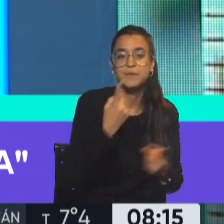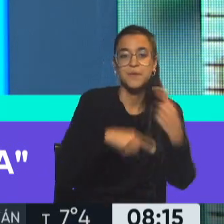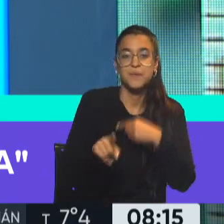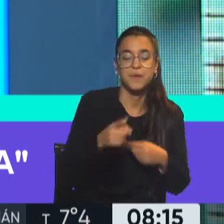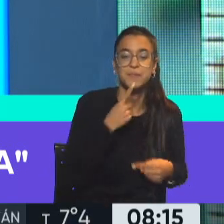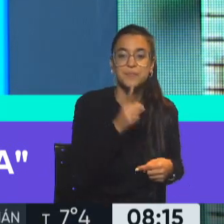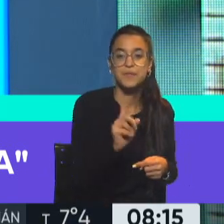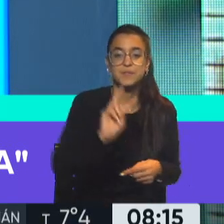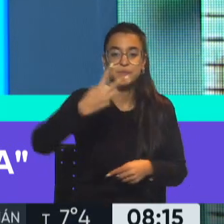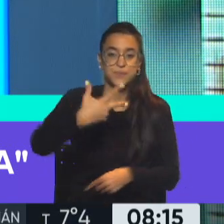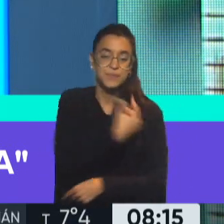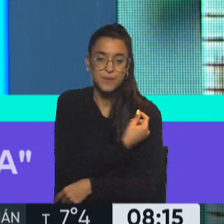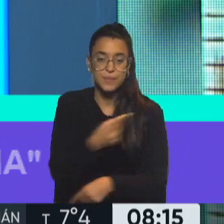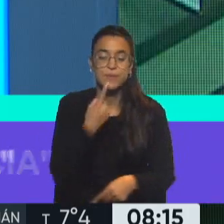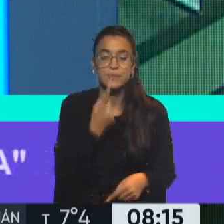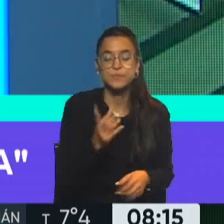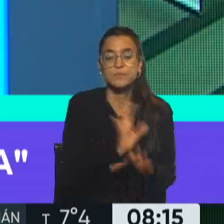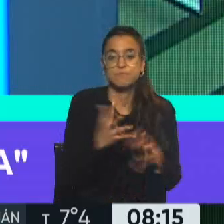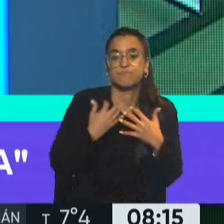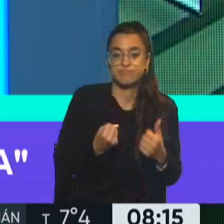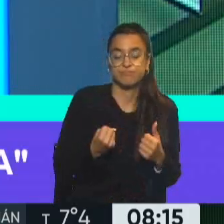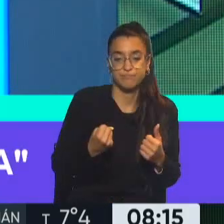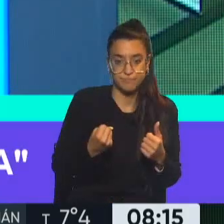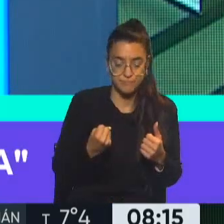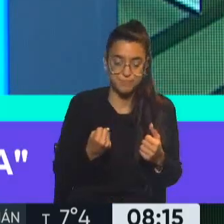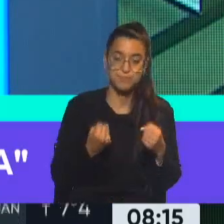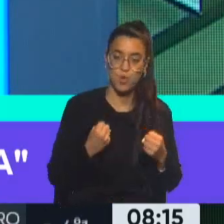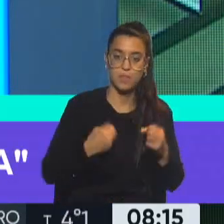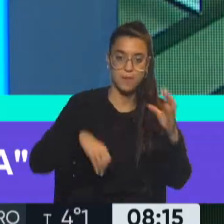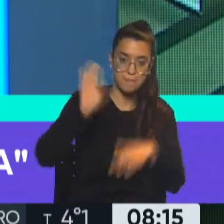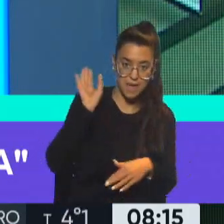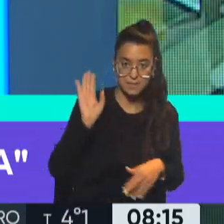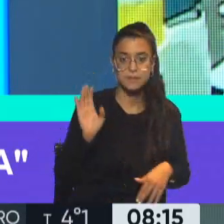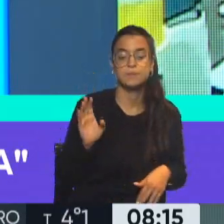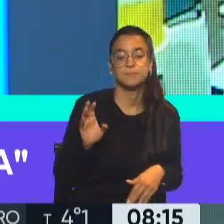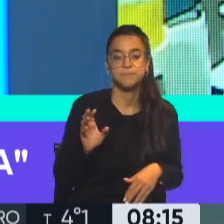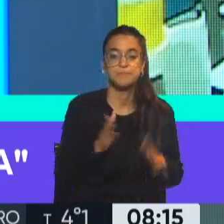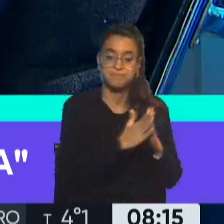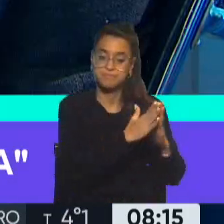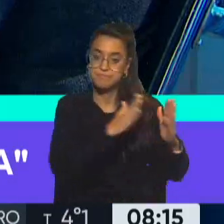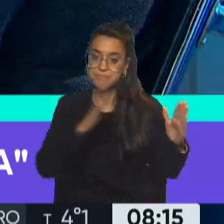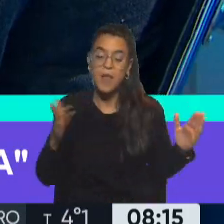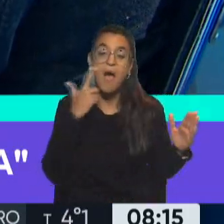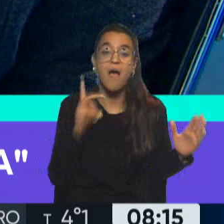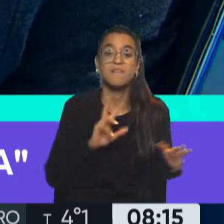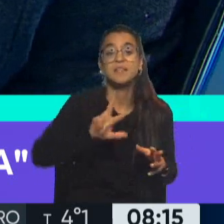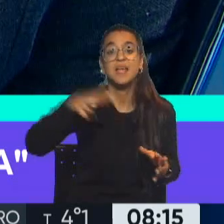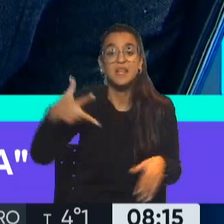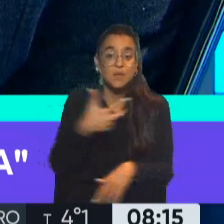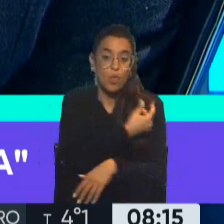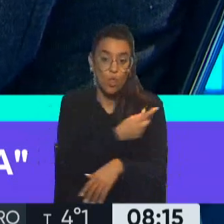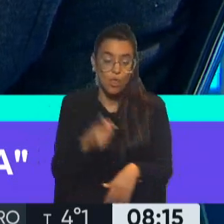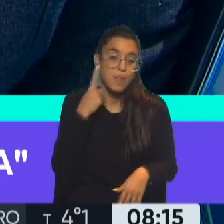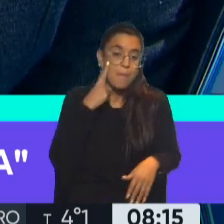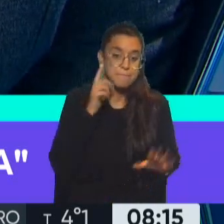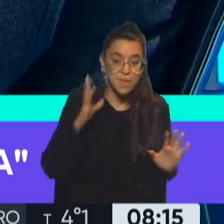la segunda dosis, la generación de anticuerpos es mucho más potente cuando se hace a mayor tiempo. Y habrá que ver qué sucede con la tercera dosis que ya se